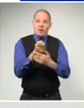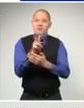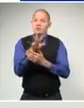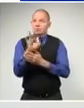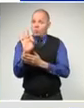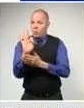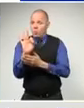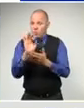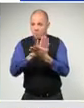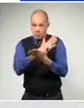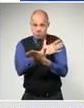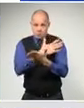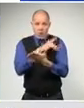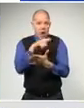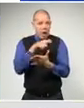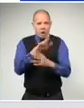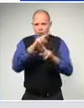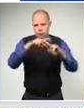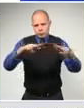que